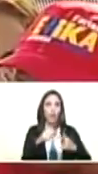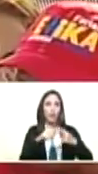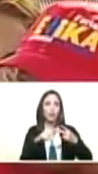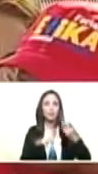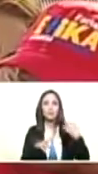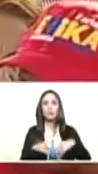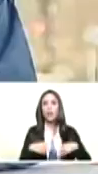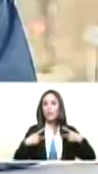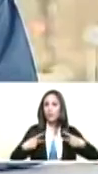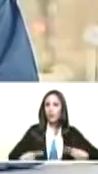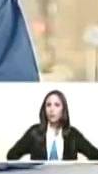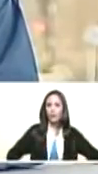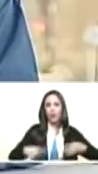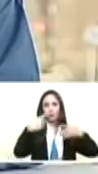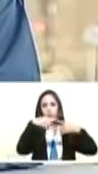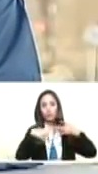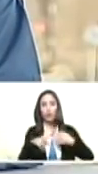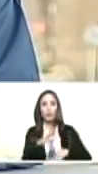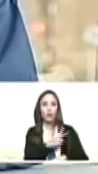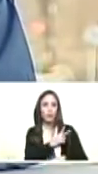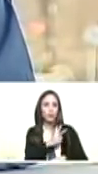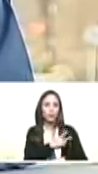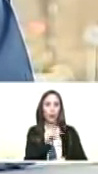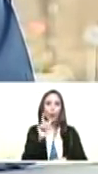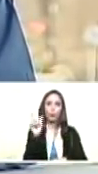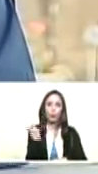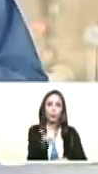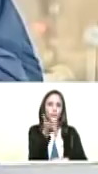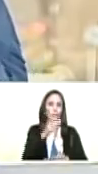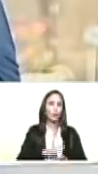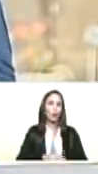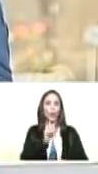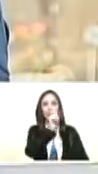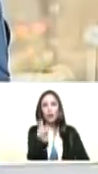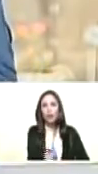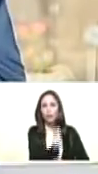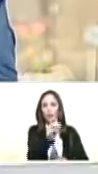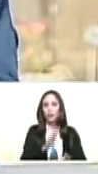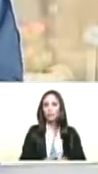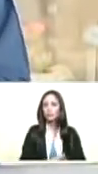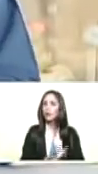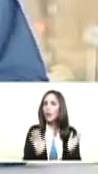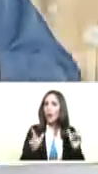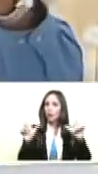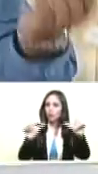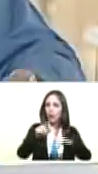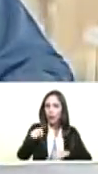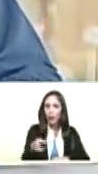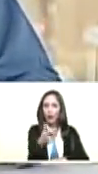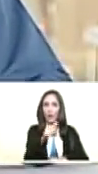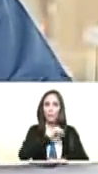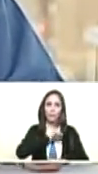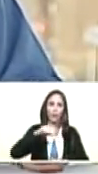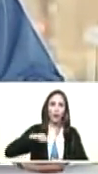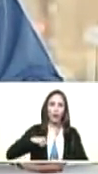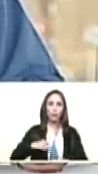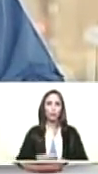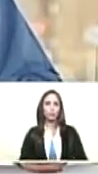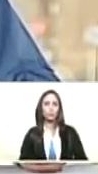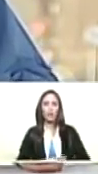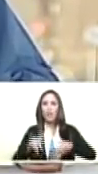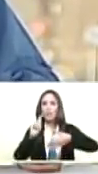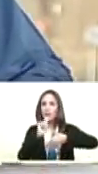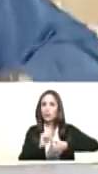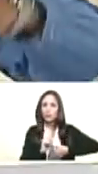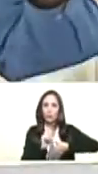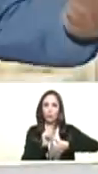Vive, de Venevisión, de Globovisión, de Televen, de los canales públicos, los canales privados, de Telesur. Ustedes